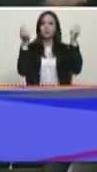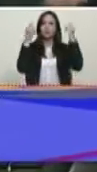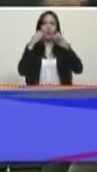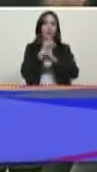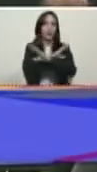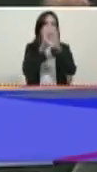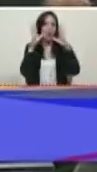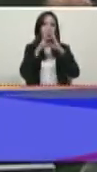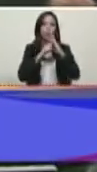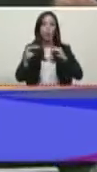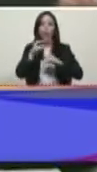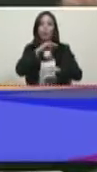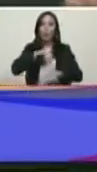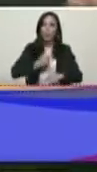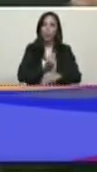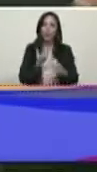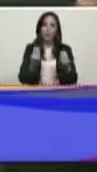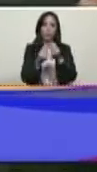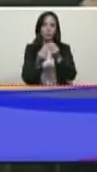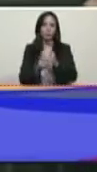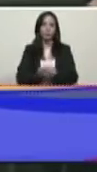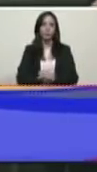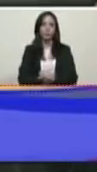juntos todo es posible